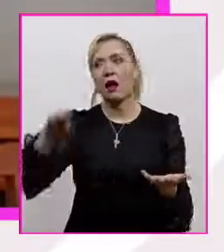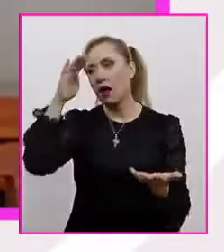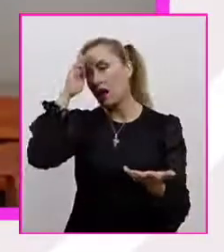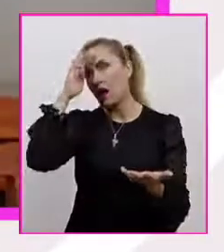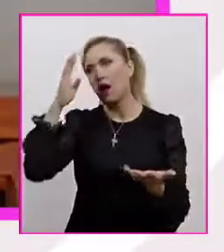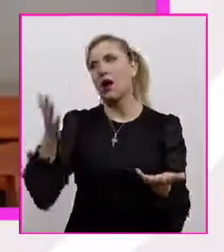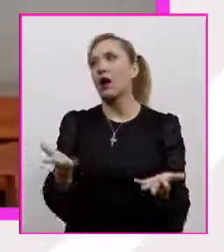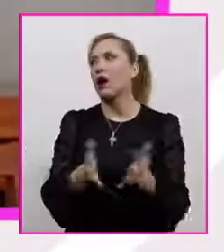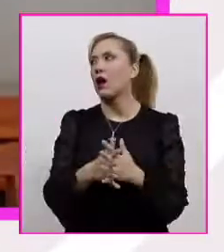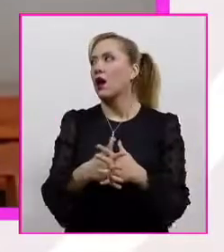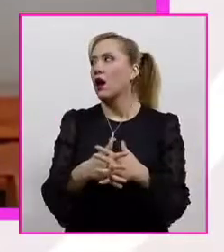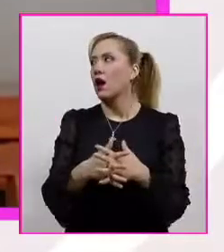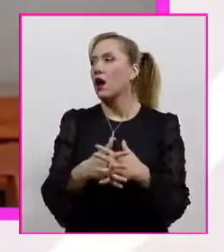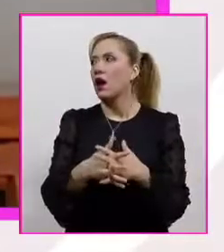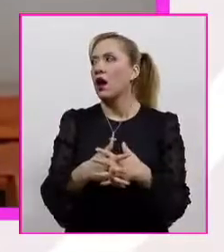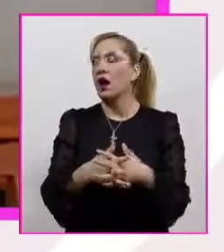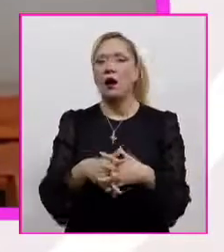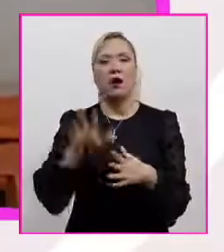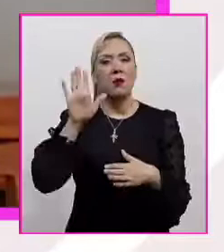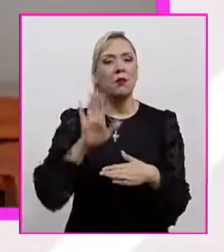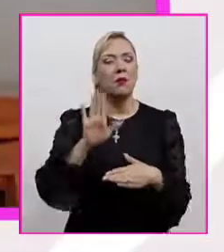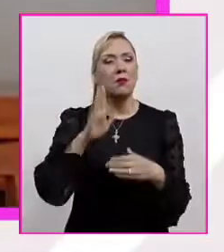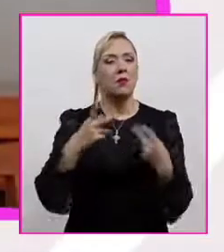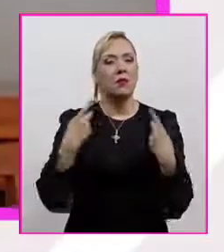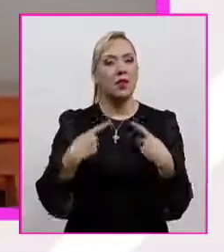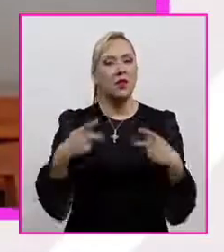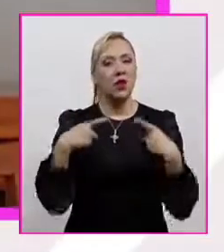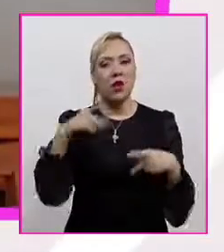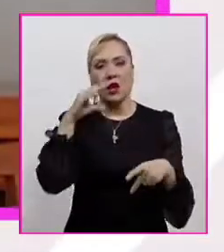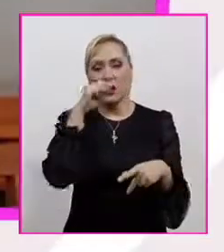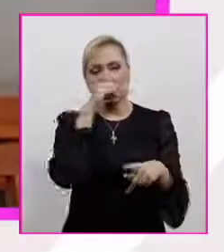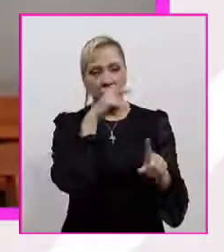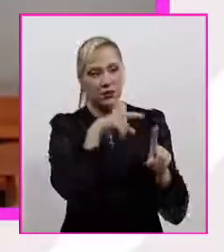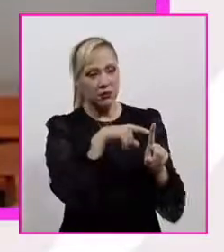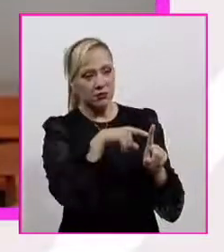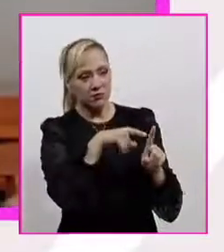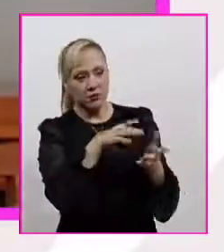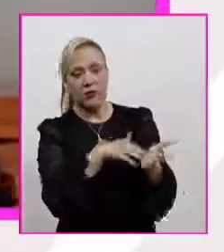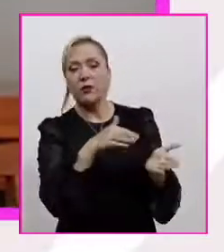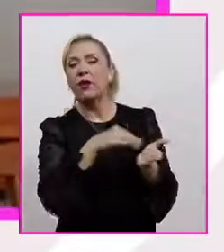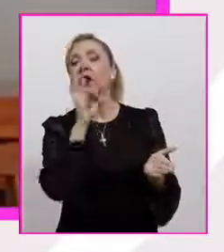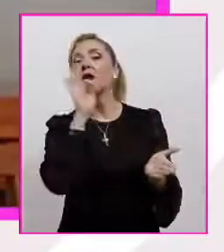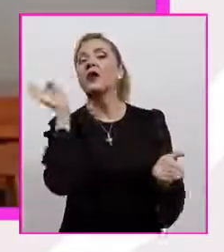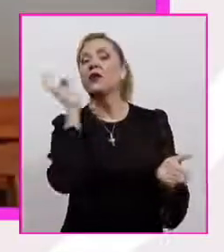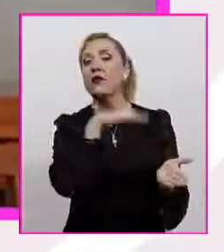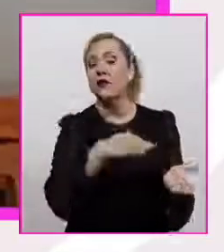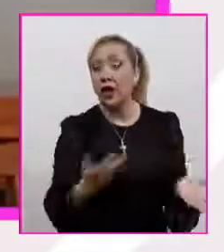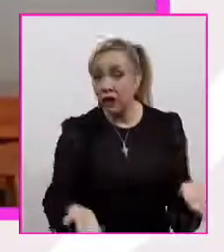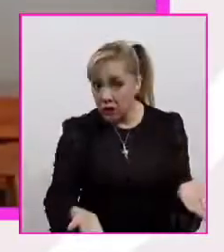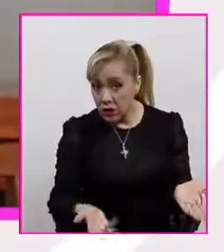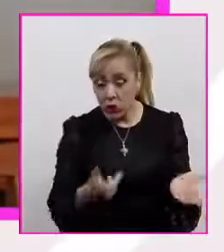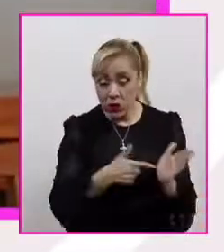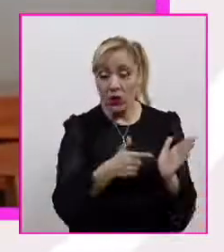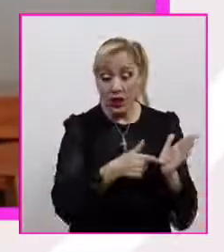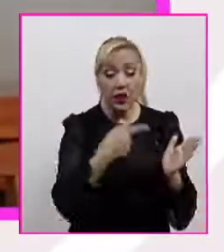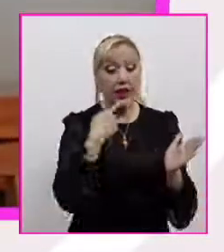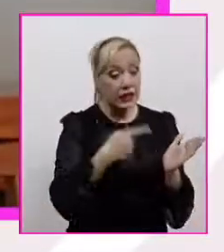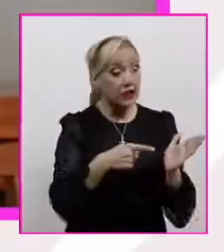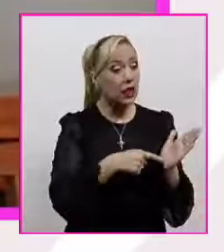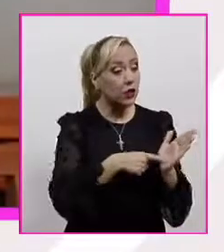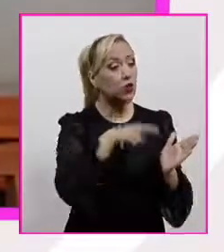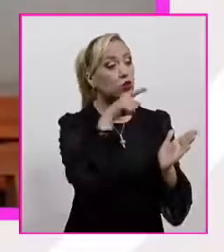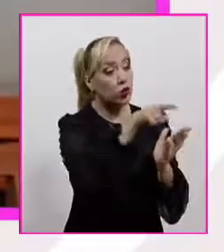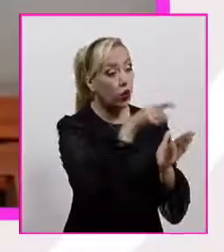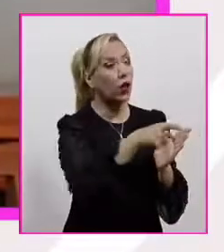también de que en manos de una persona afrodescendiente algún documento sea falso. No, es que sí, aquí dice usted que